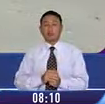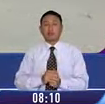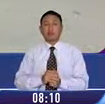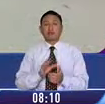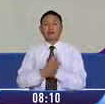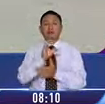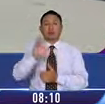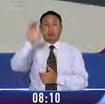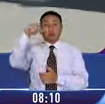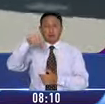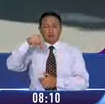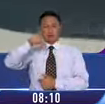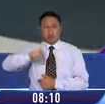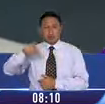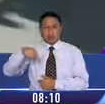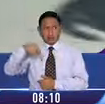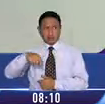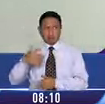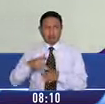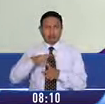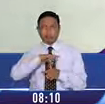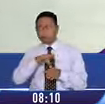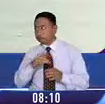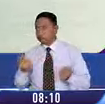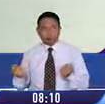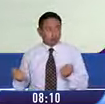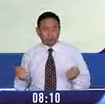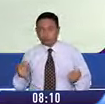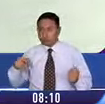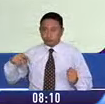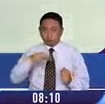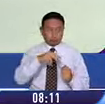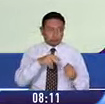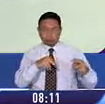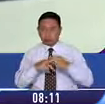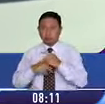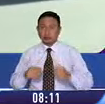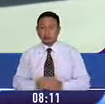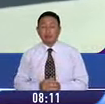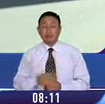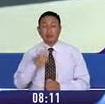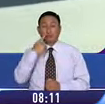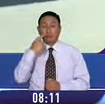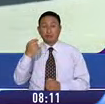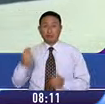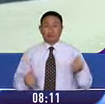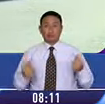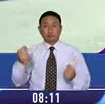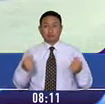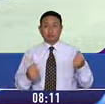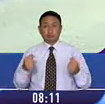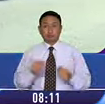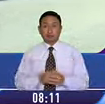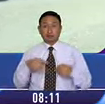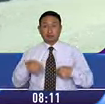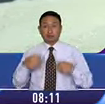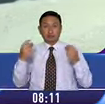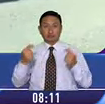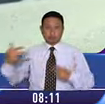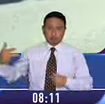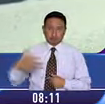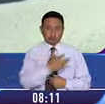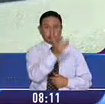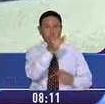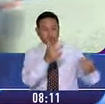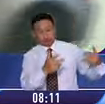Los peatones también corren este riesgo, vecino, como vemos en las imágenes, pues los conductores también están a altas velocidades, ¿no? En